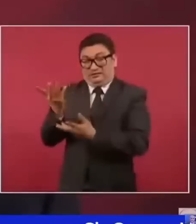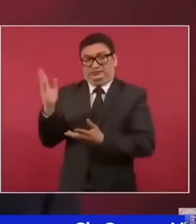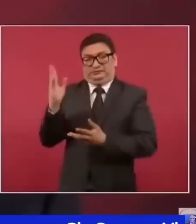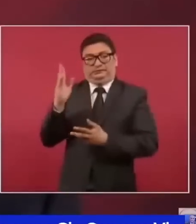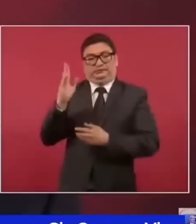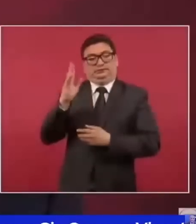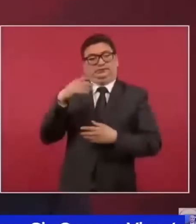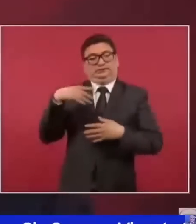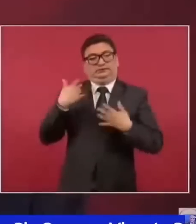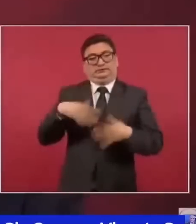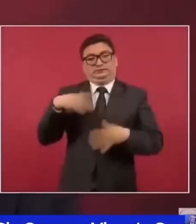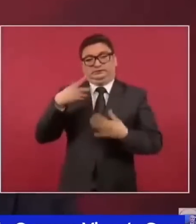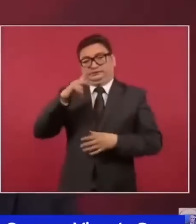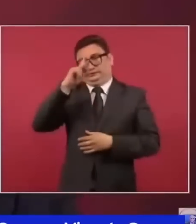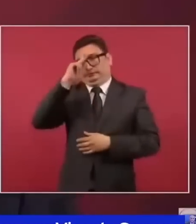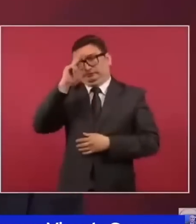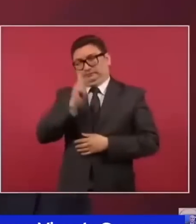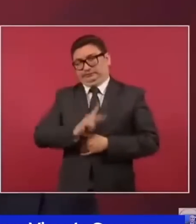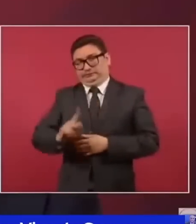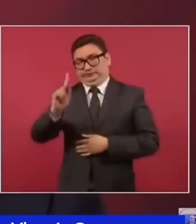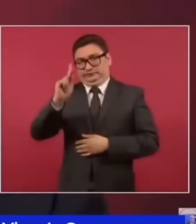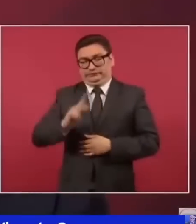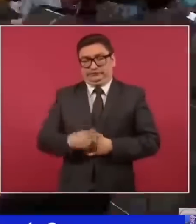que son camajanes,